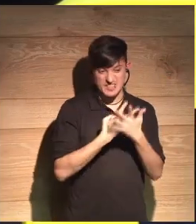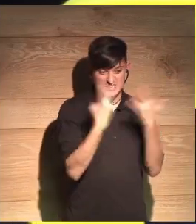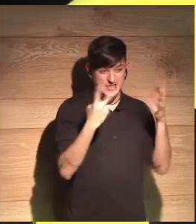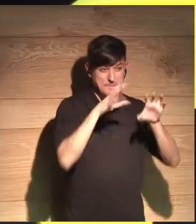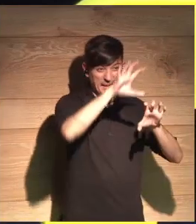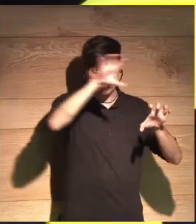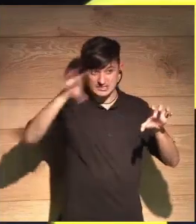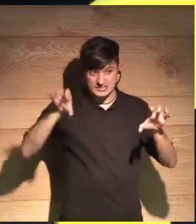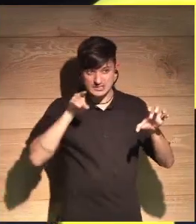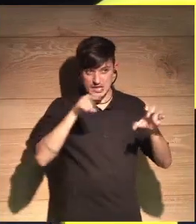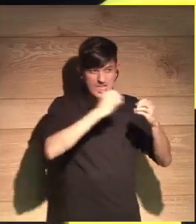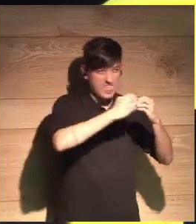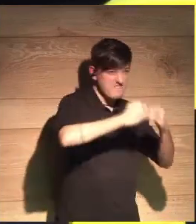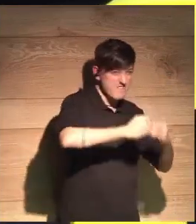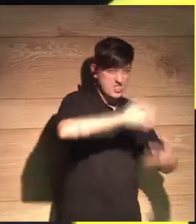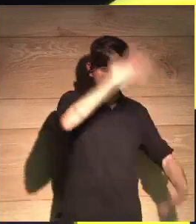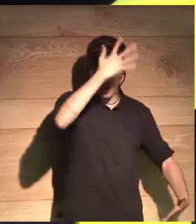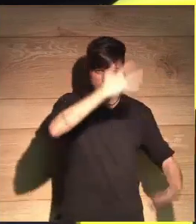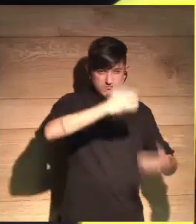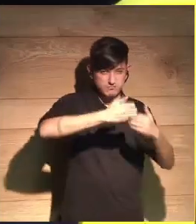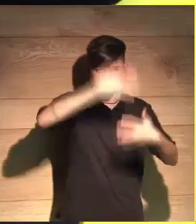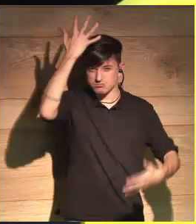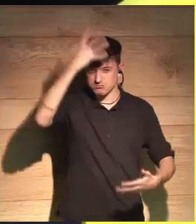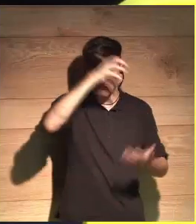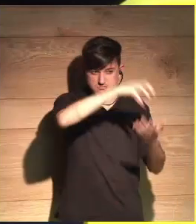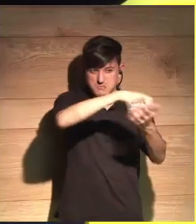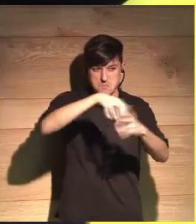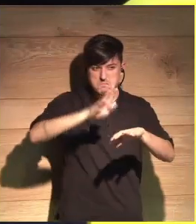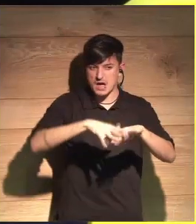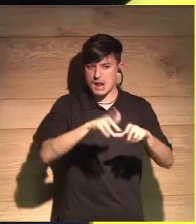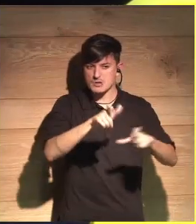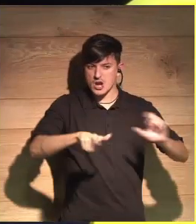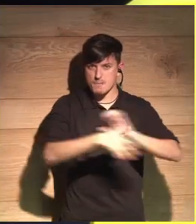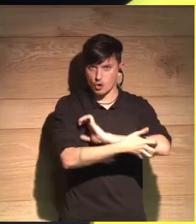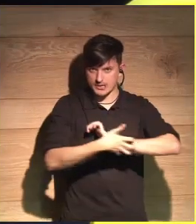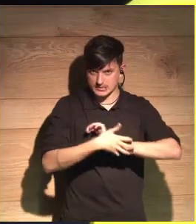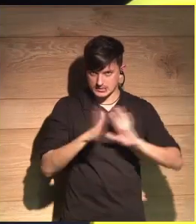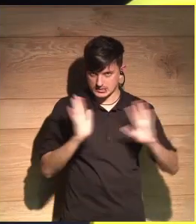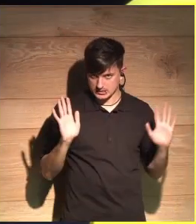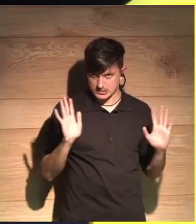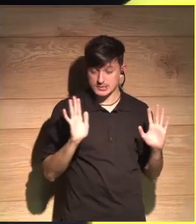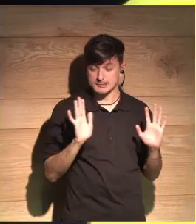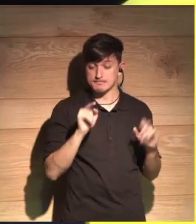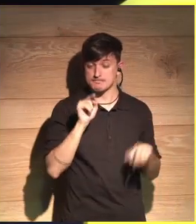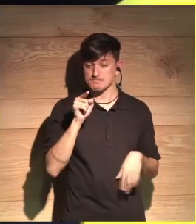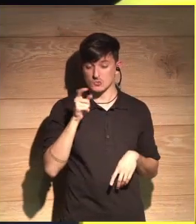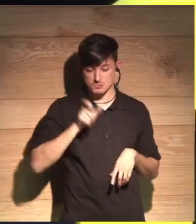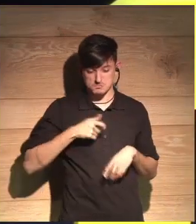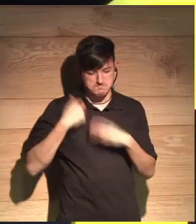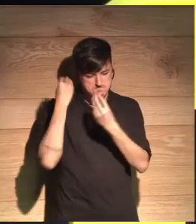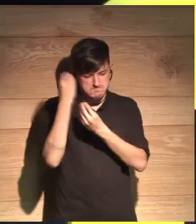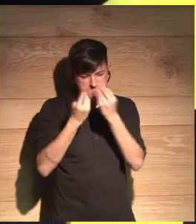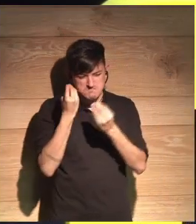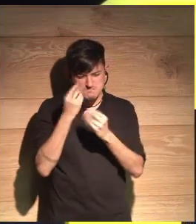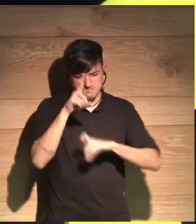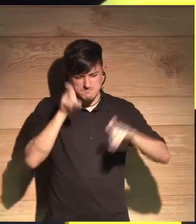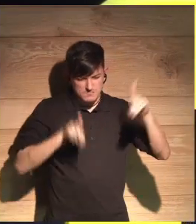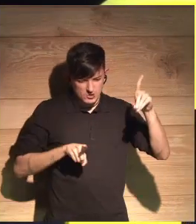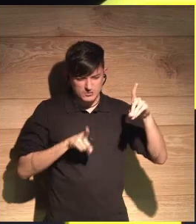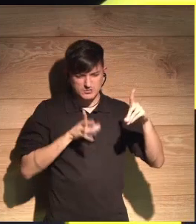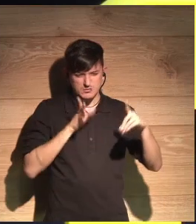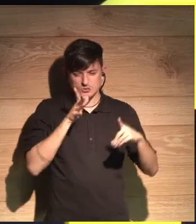países grandes edificios que son para gente pobre entonces uno se pregunta por qué el